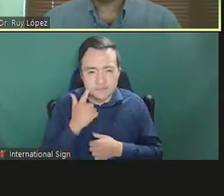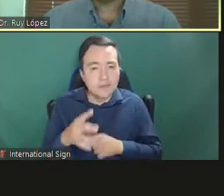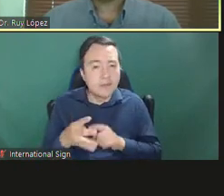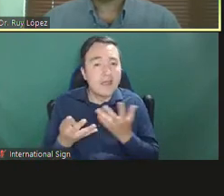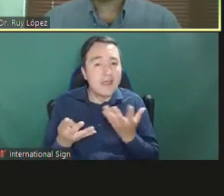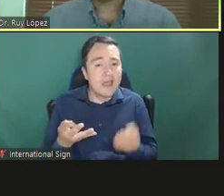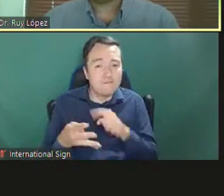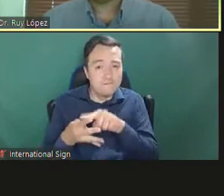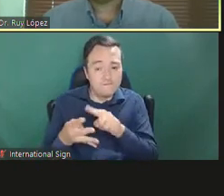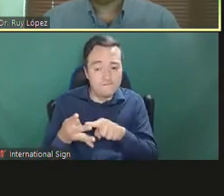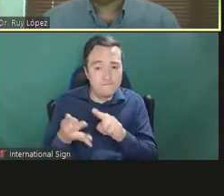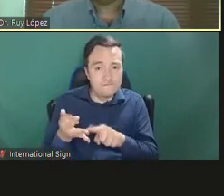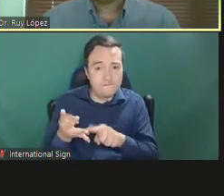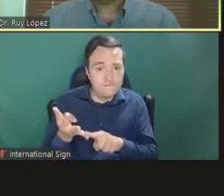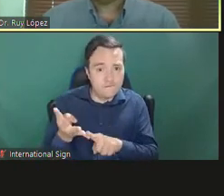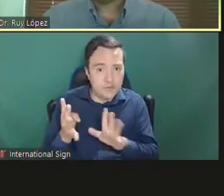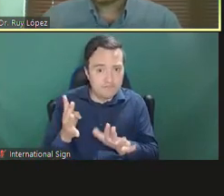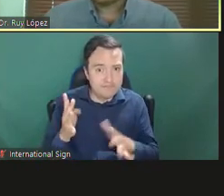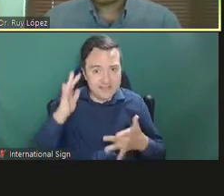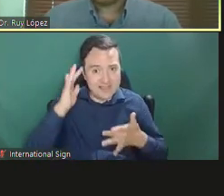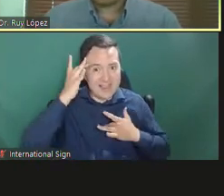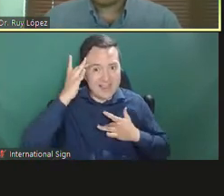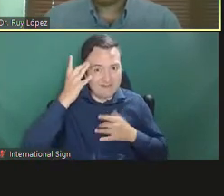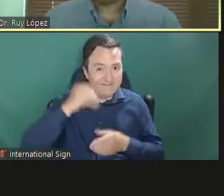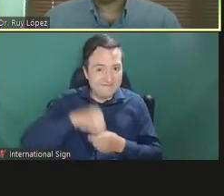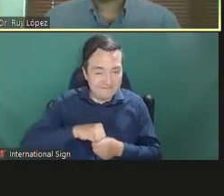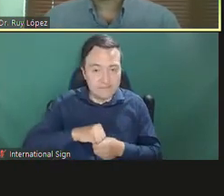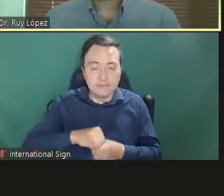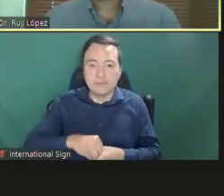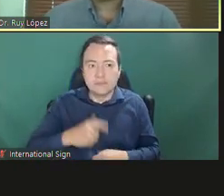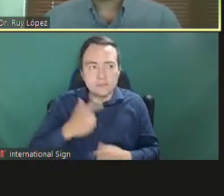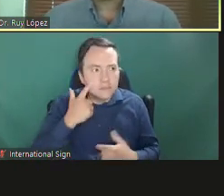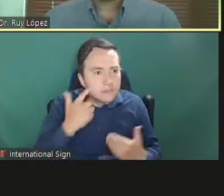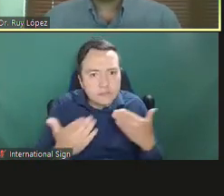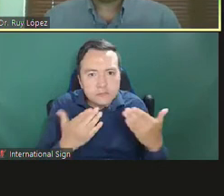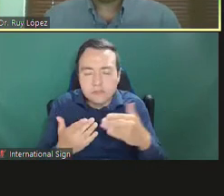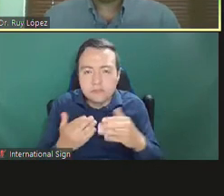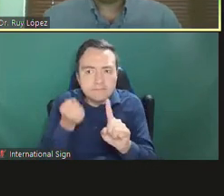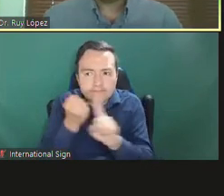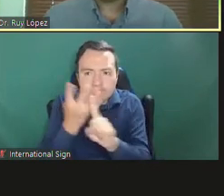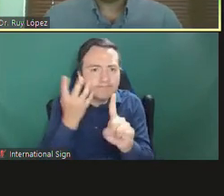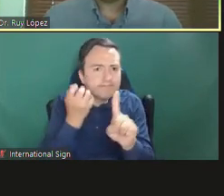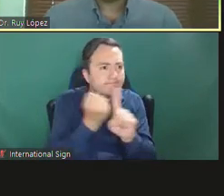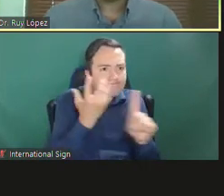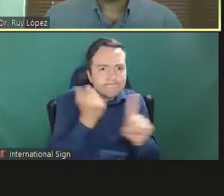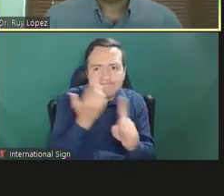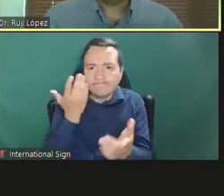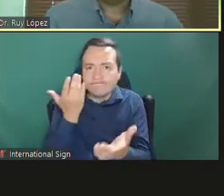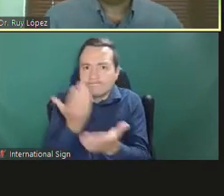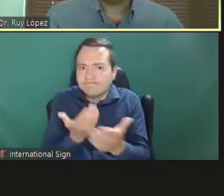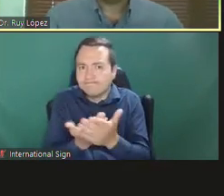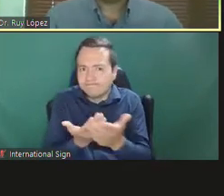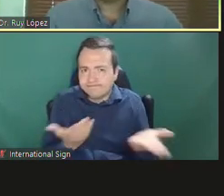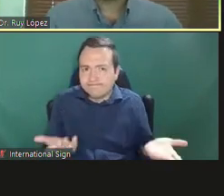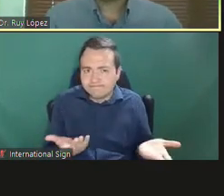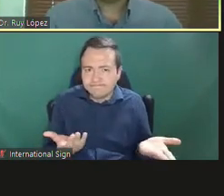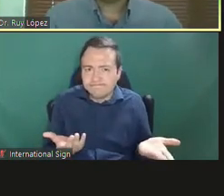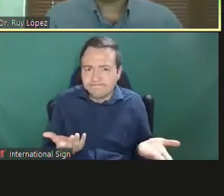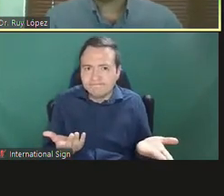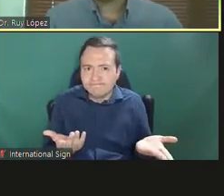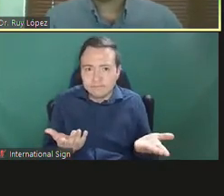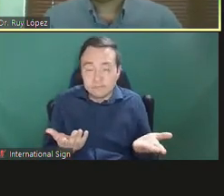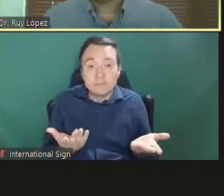que resultaron de los factores que mayor impactaron en tanto en complicaciones en en